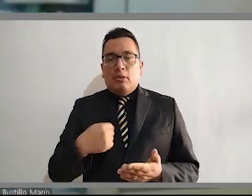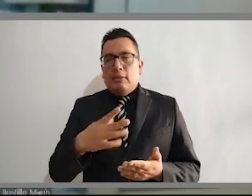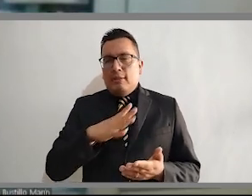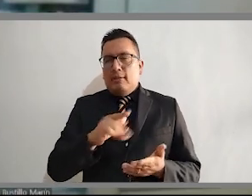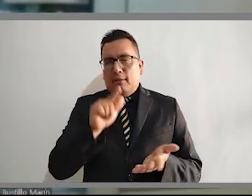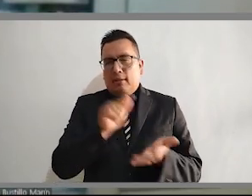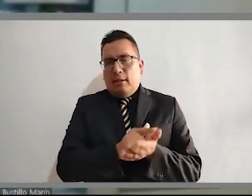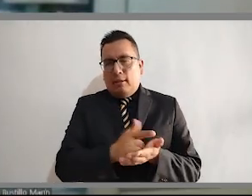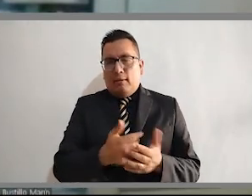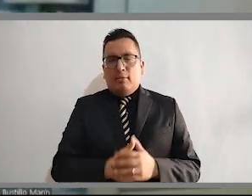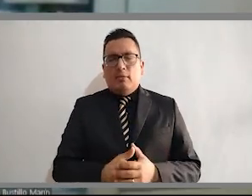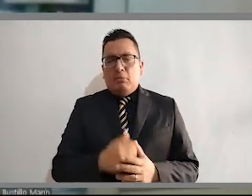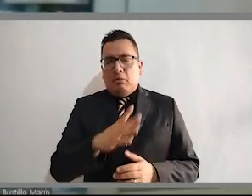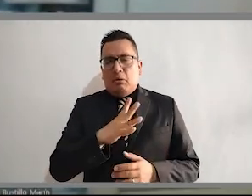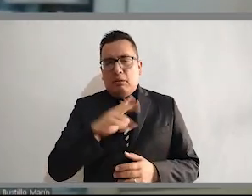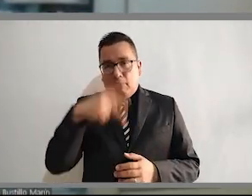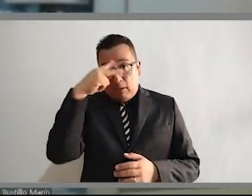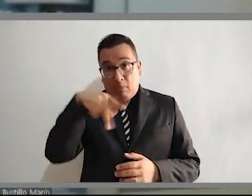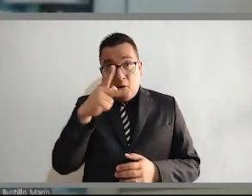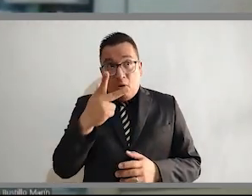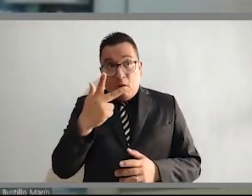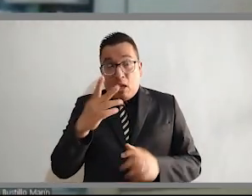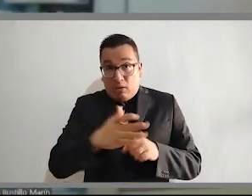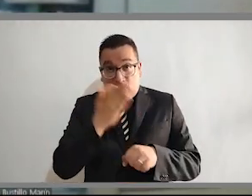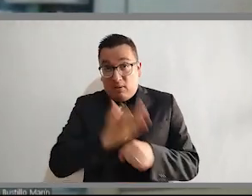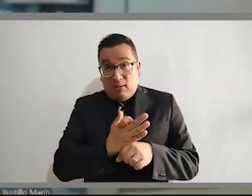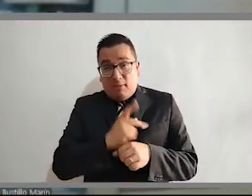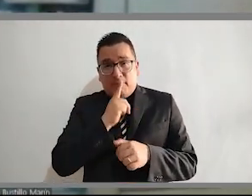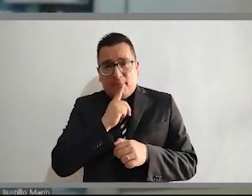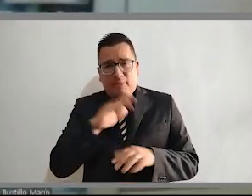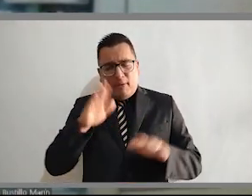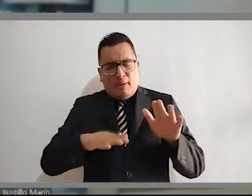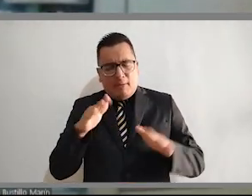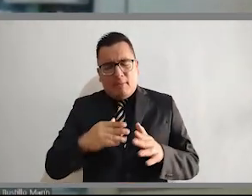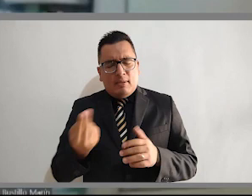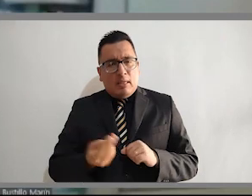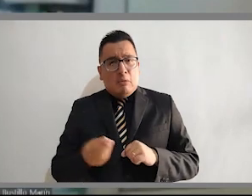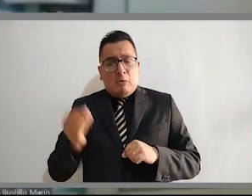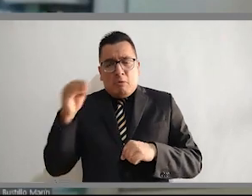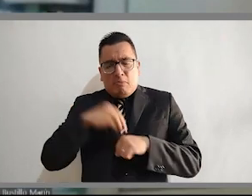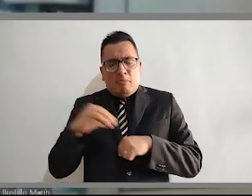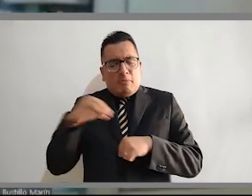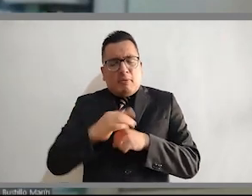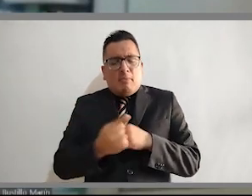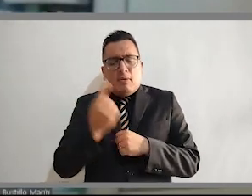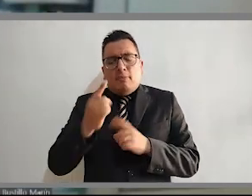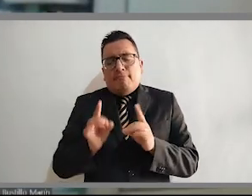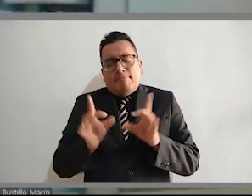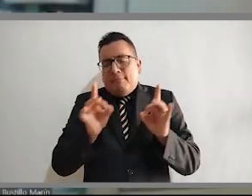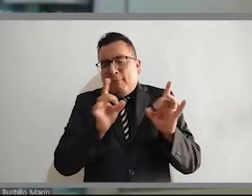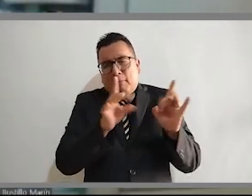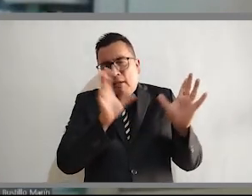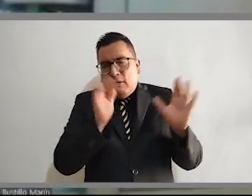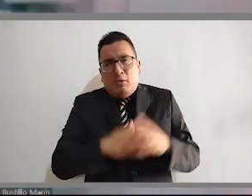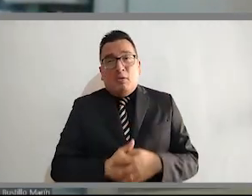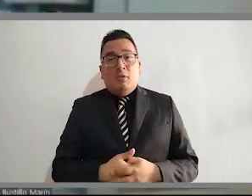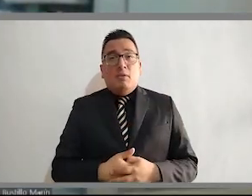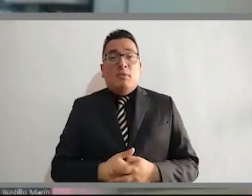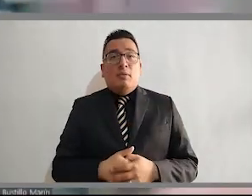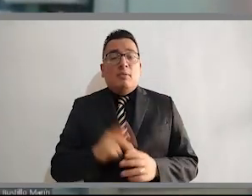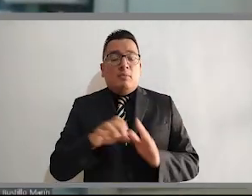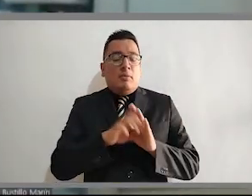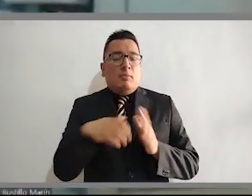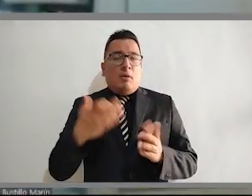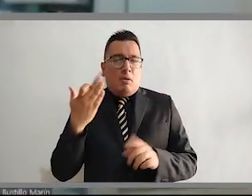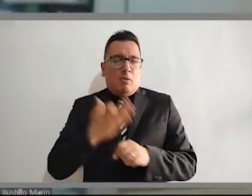son suficientes. A veces no son suficientes para poder abarcar todas las situaciones que suceden en cualquier caso,